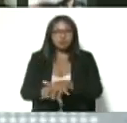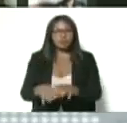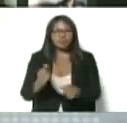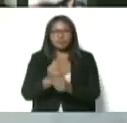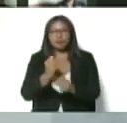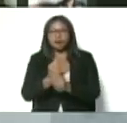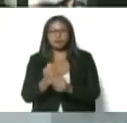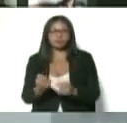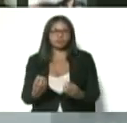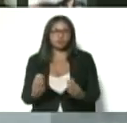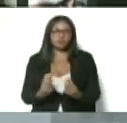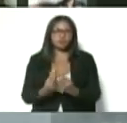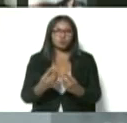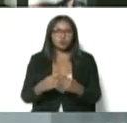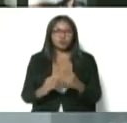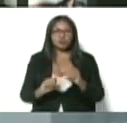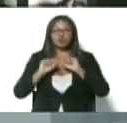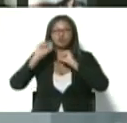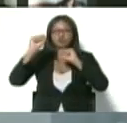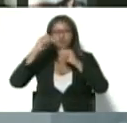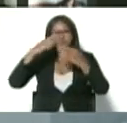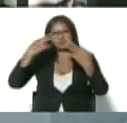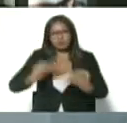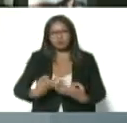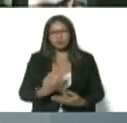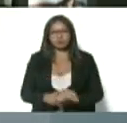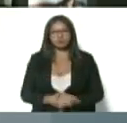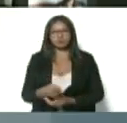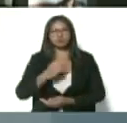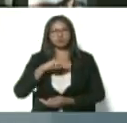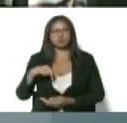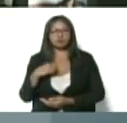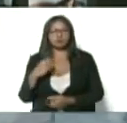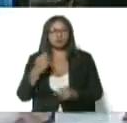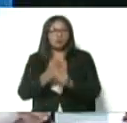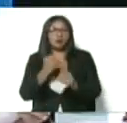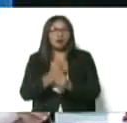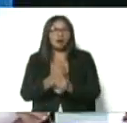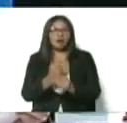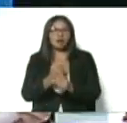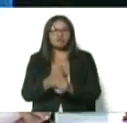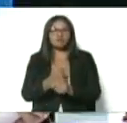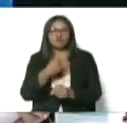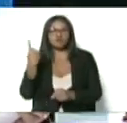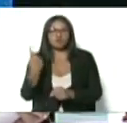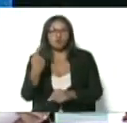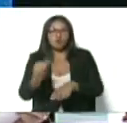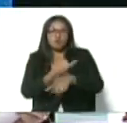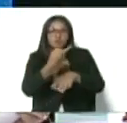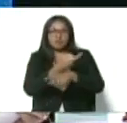en equipo es triunfo aseguró y aquí estamos trabajando uno solo un solo gobierno revolucionario